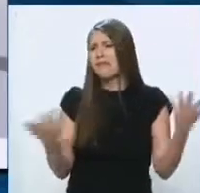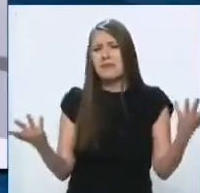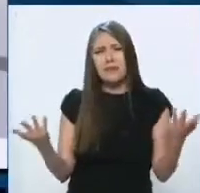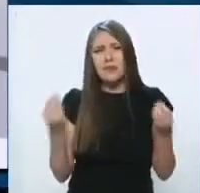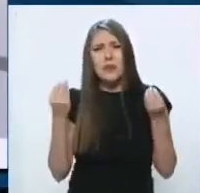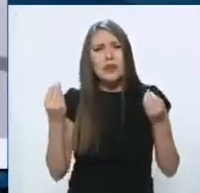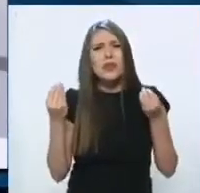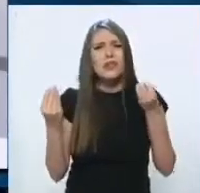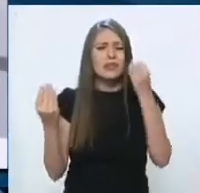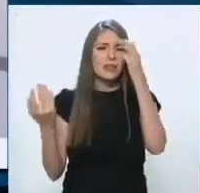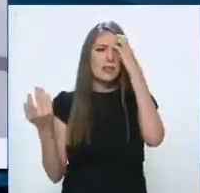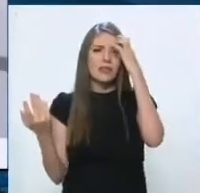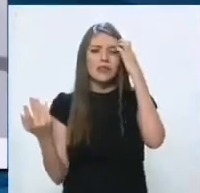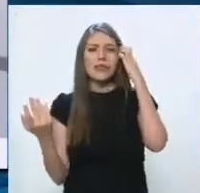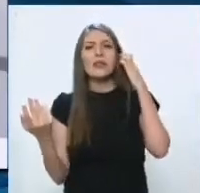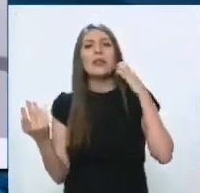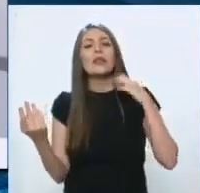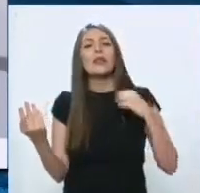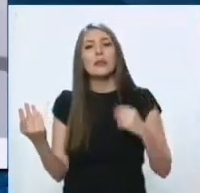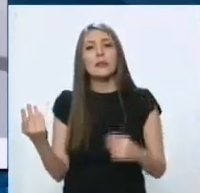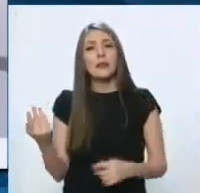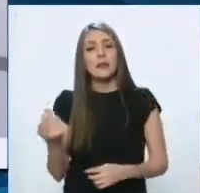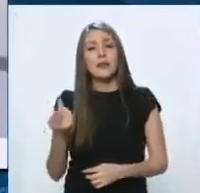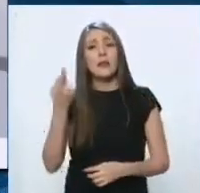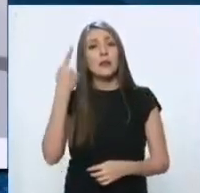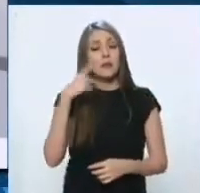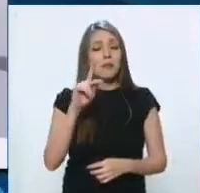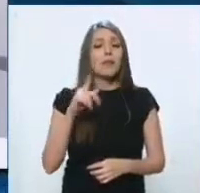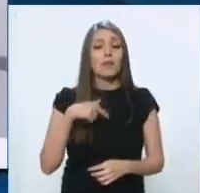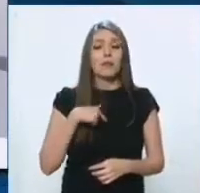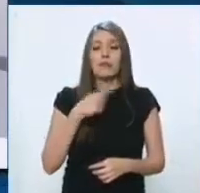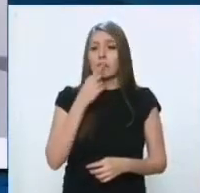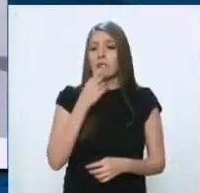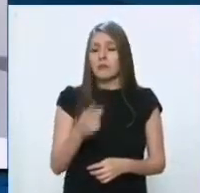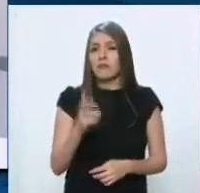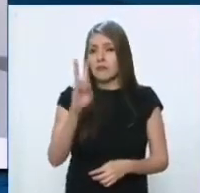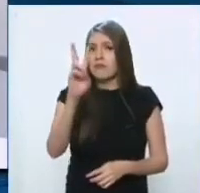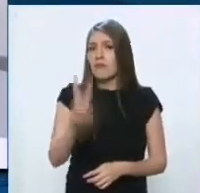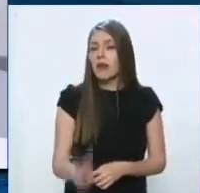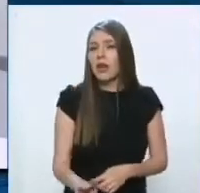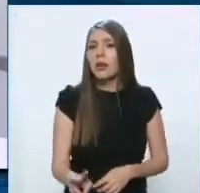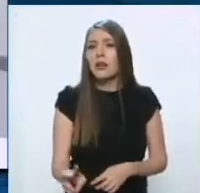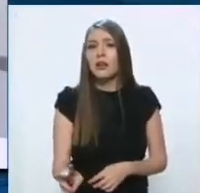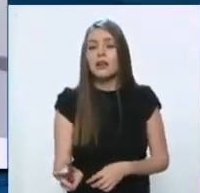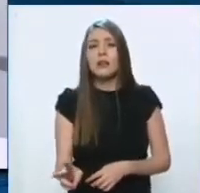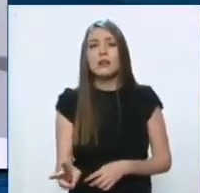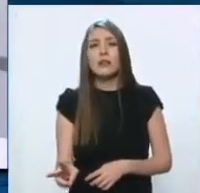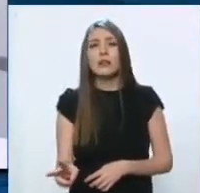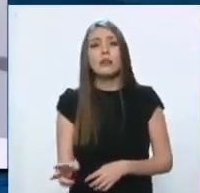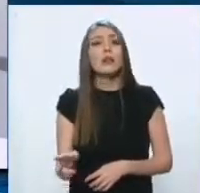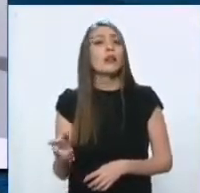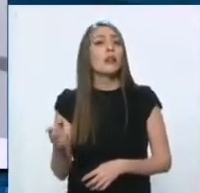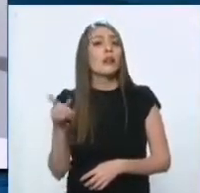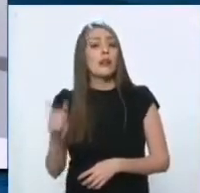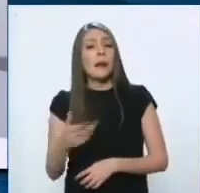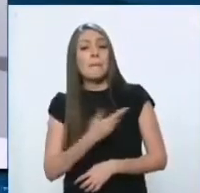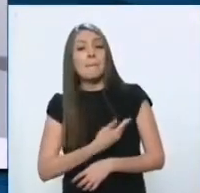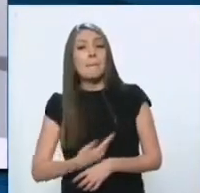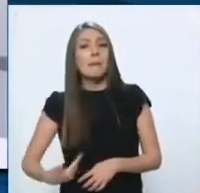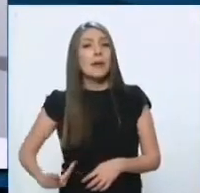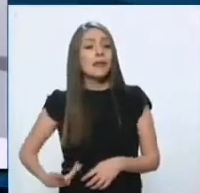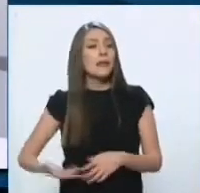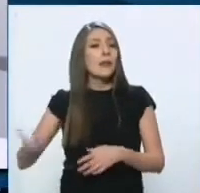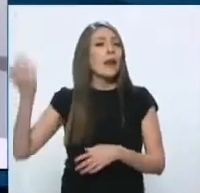que sí puedo decir, como un hecho, es que ningún presidente había insultado